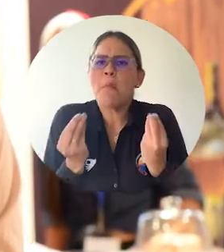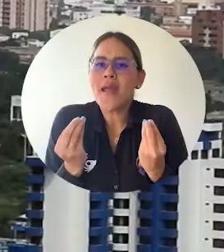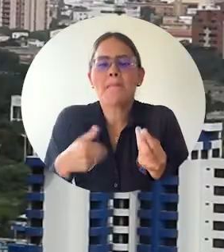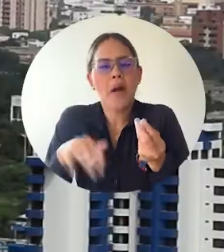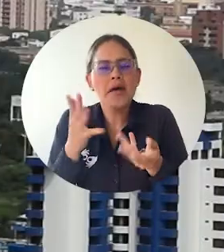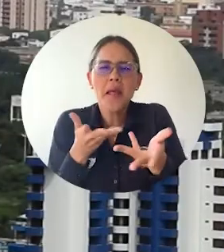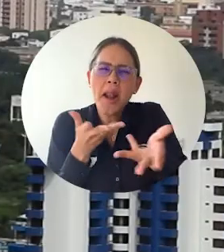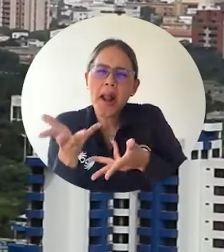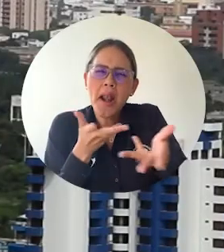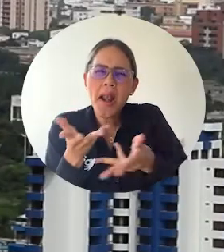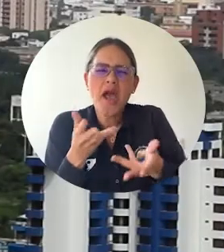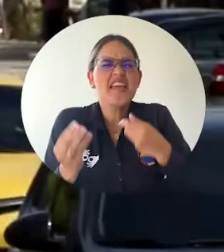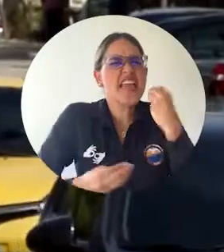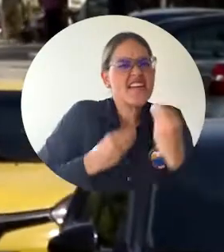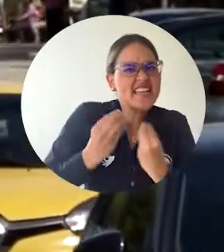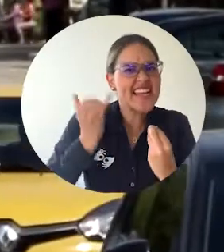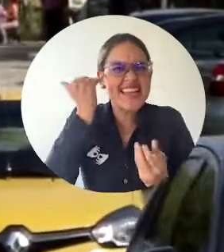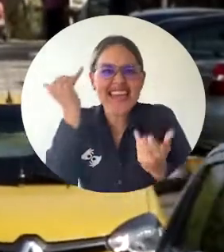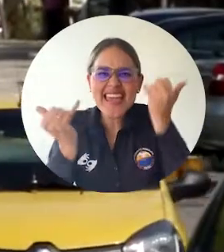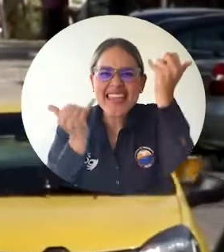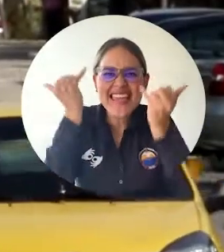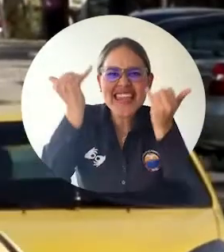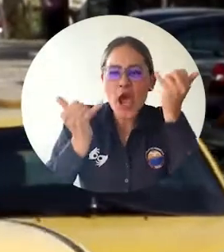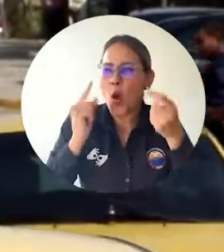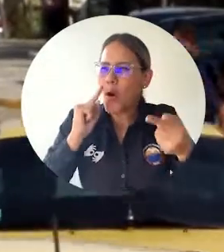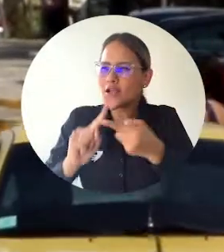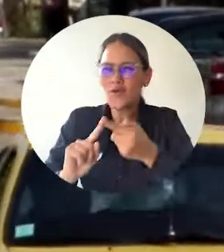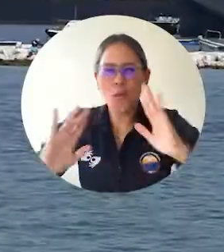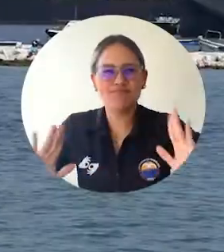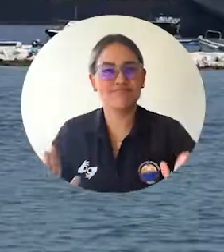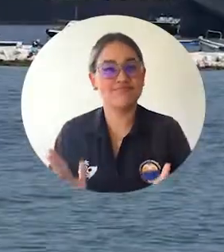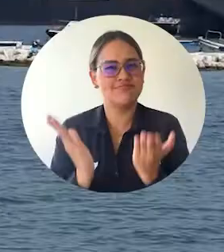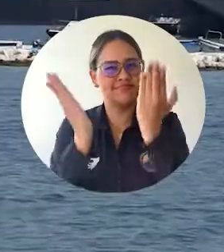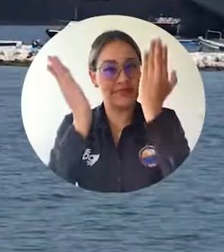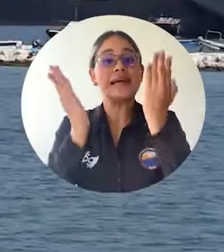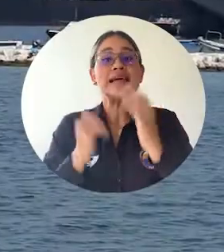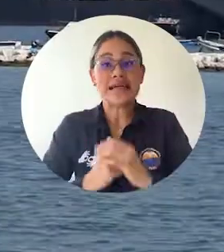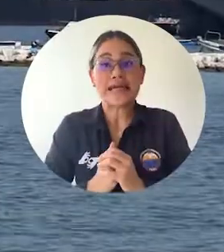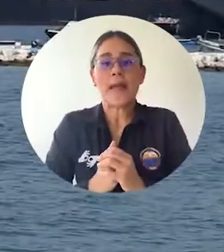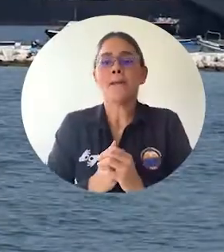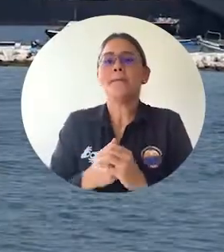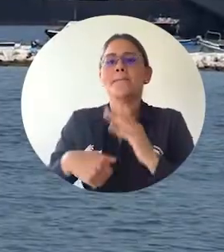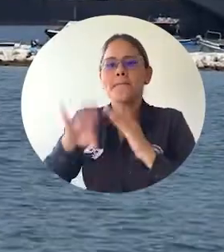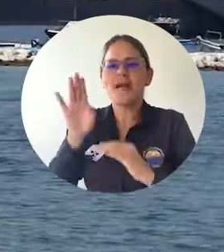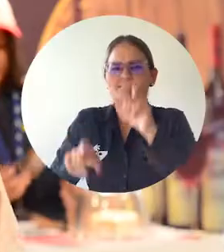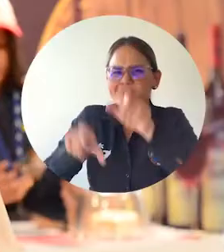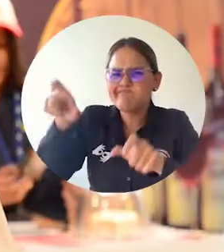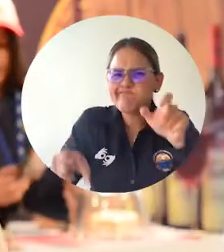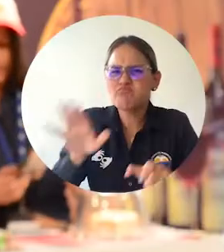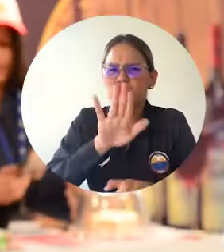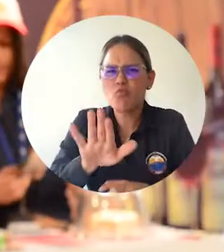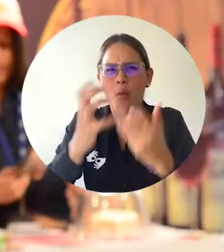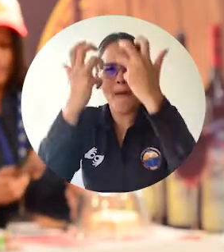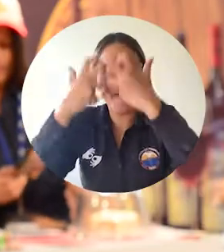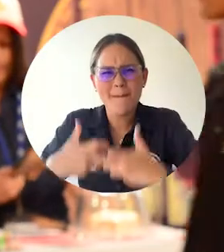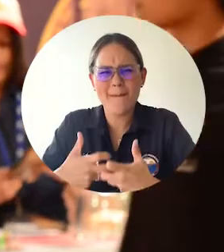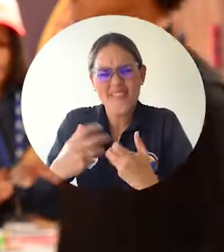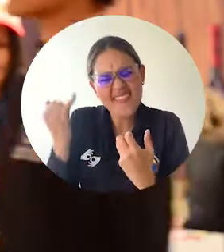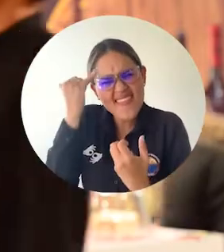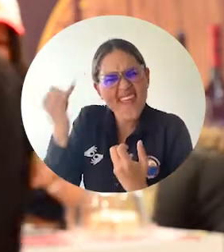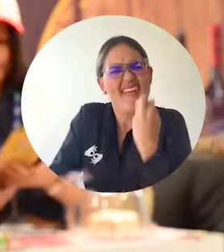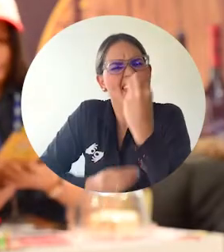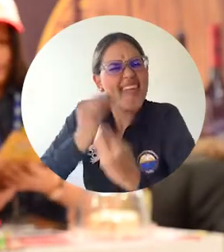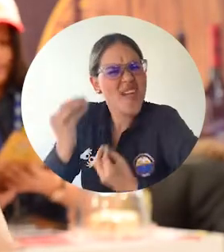de seguir construyendo para poder avanzar hacia obras de vías terciarias y de darle también condiciones a